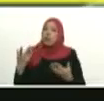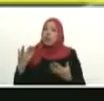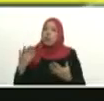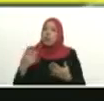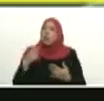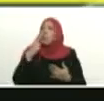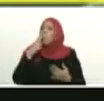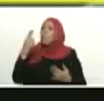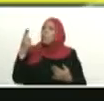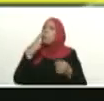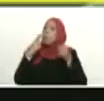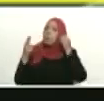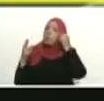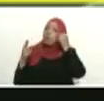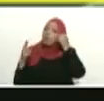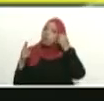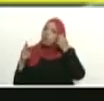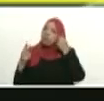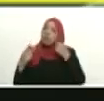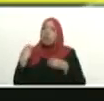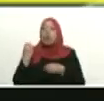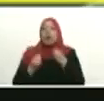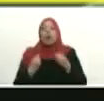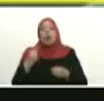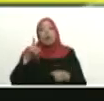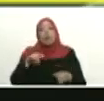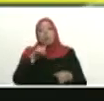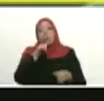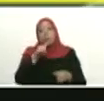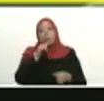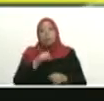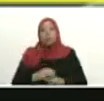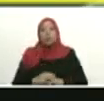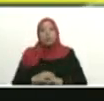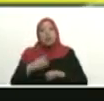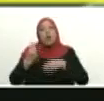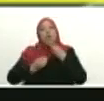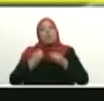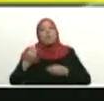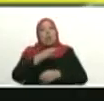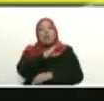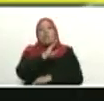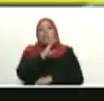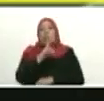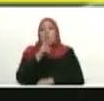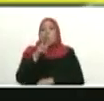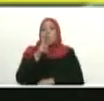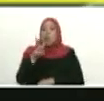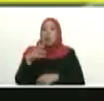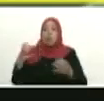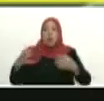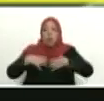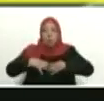Cigarrillos electrónicos. Estoy vapeando, dicen. Crean unas enfermedades terribles en los